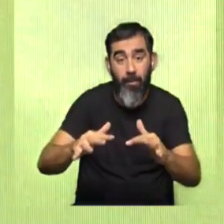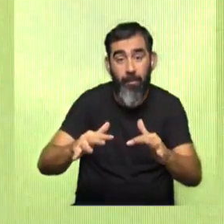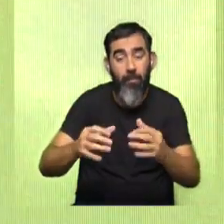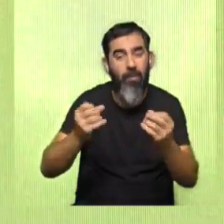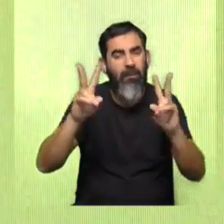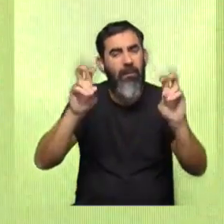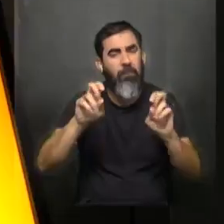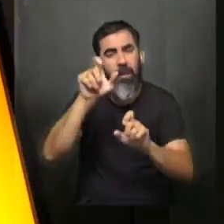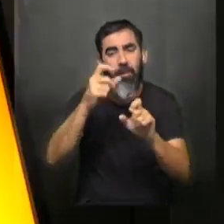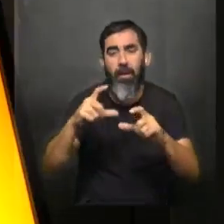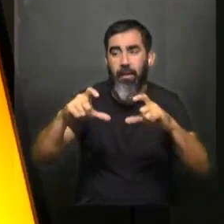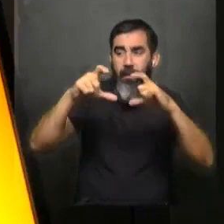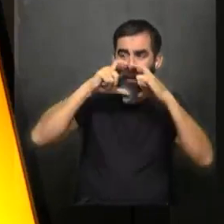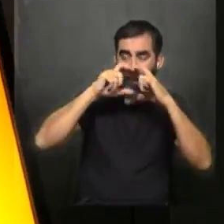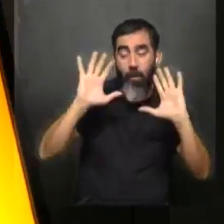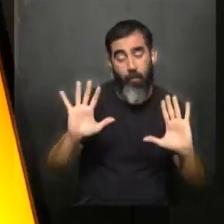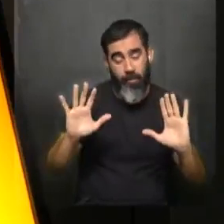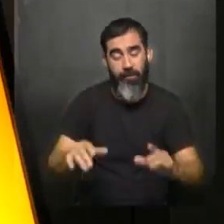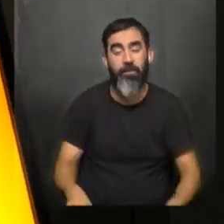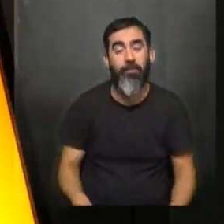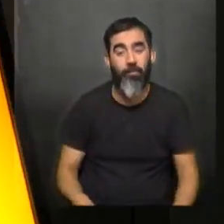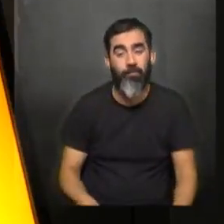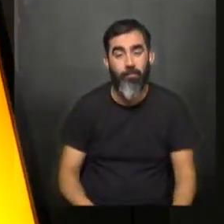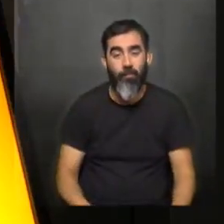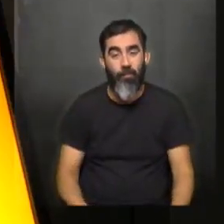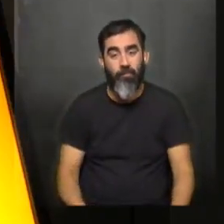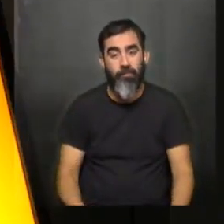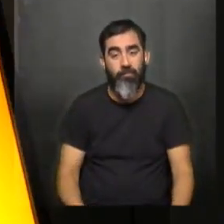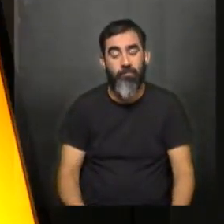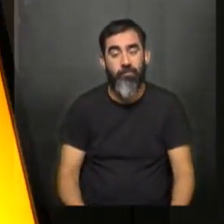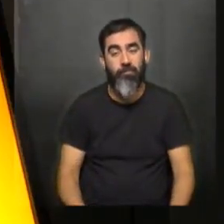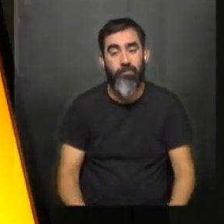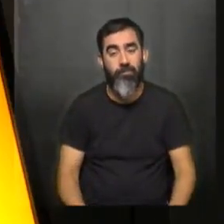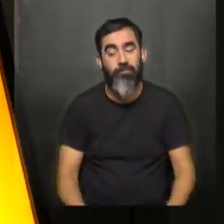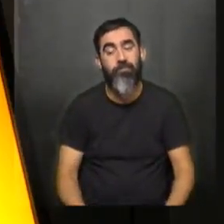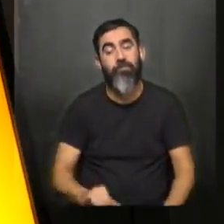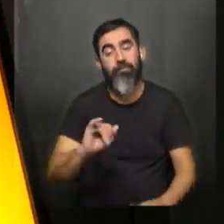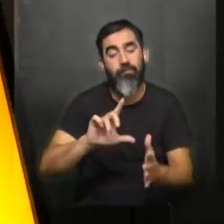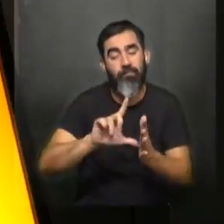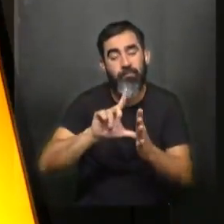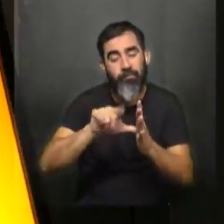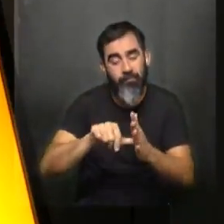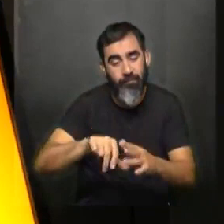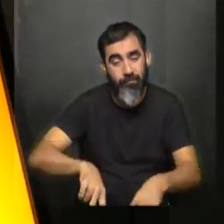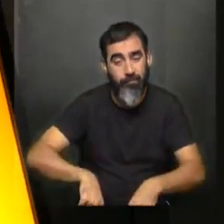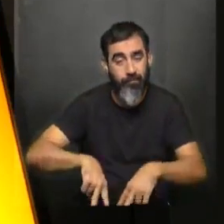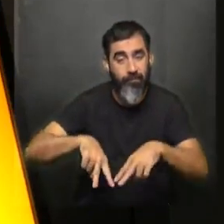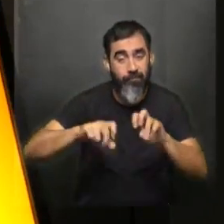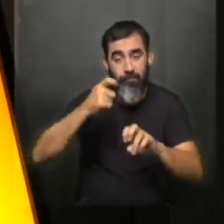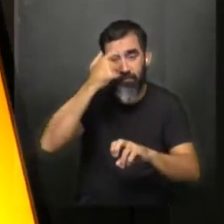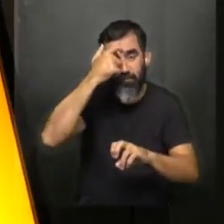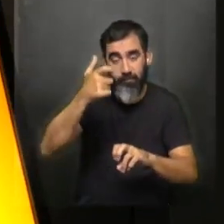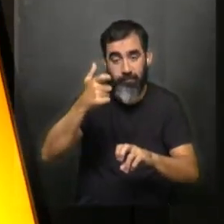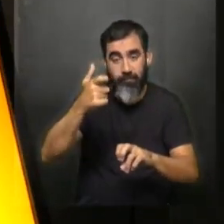tema de la gente con tapabocas. Sí, pero claro, exactamente. Claro. Y que bueno, no, más allá de que se enlentecieron las investigaciones científicas y